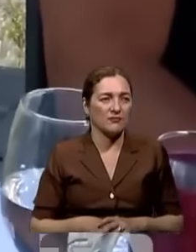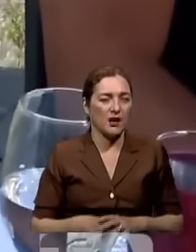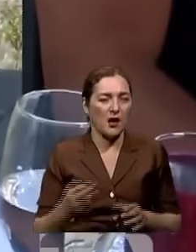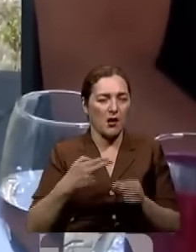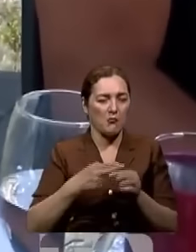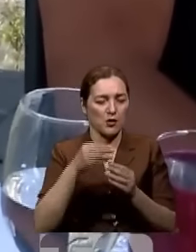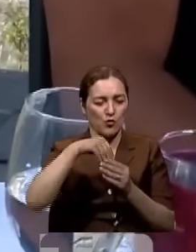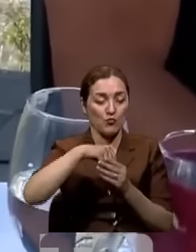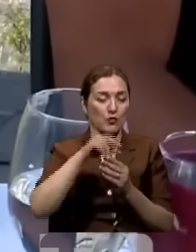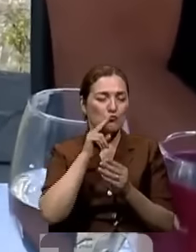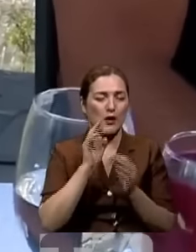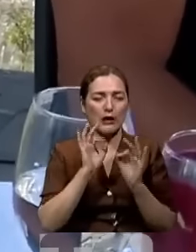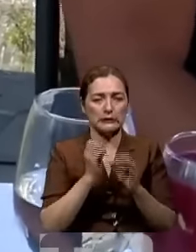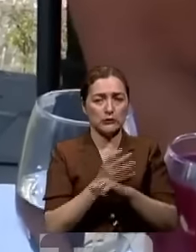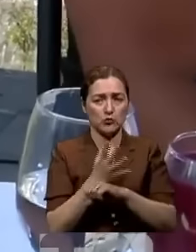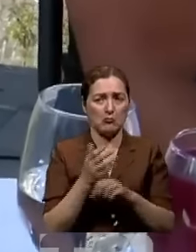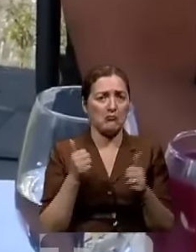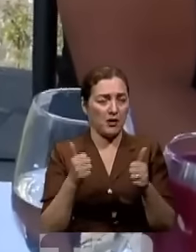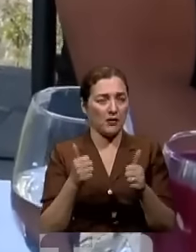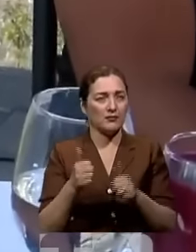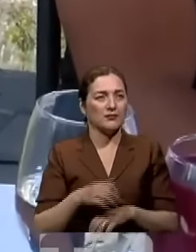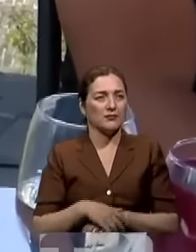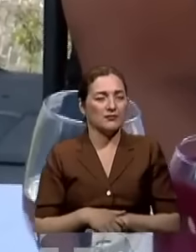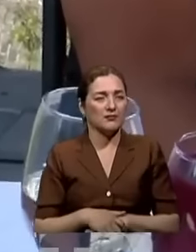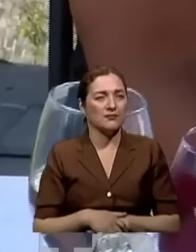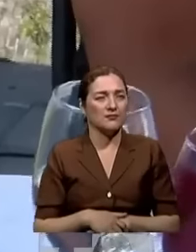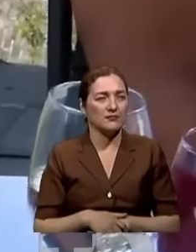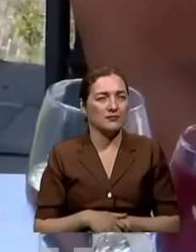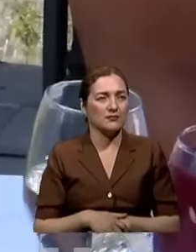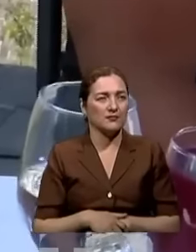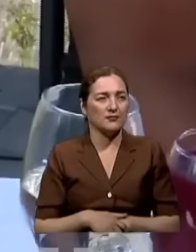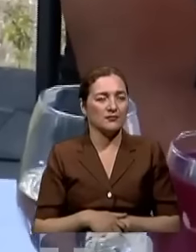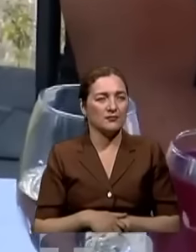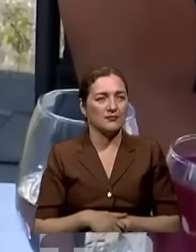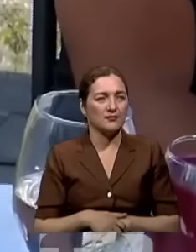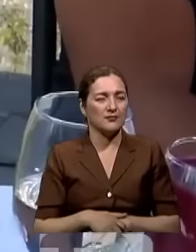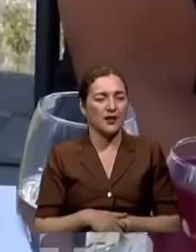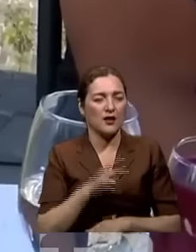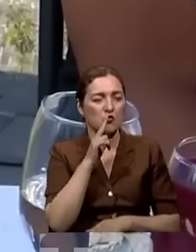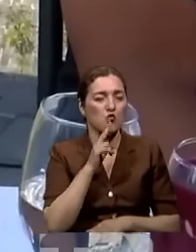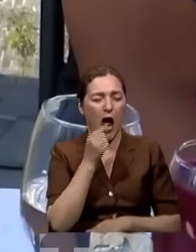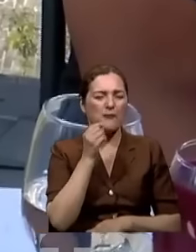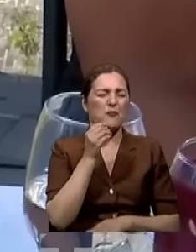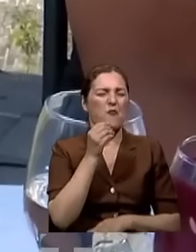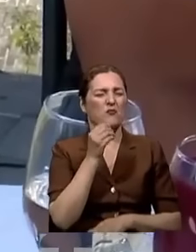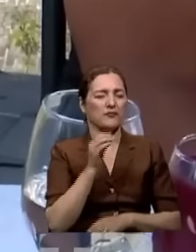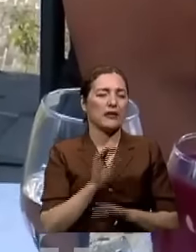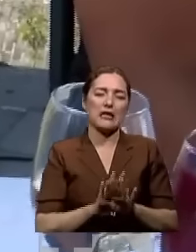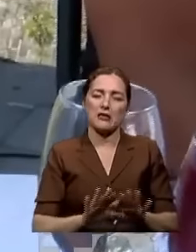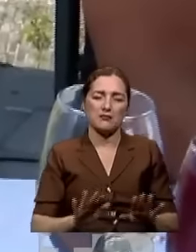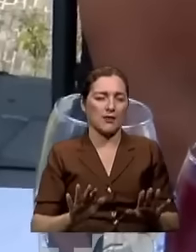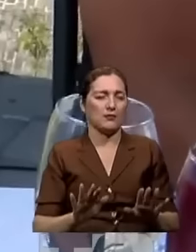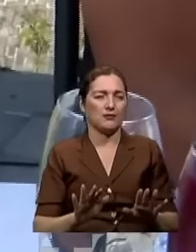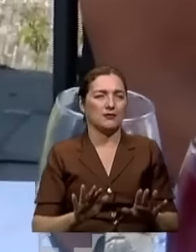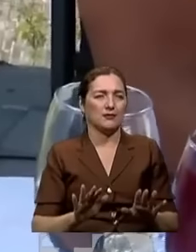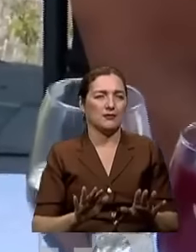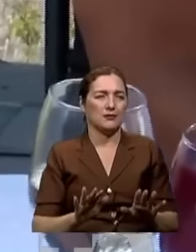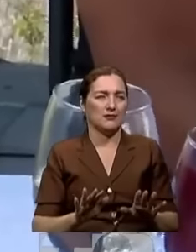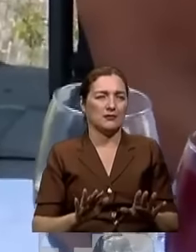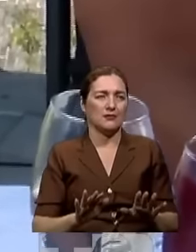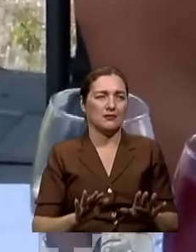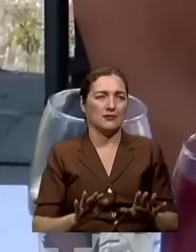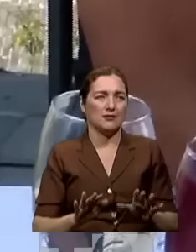bien, las recomendaciones que se les dio, sin embargo, como dice, ya es muy dulce en el paladar, lo cual le dijimos que ponga como el relleno